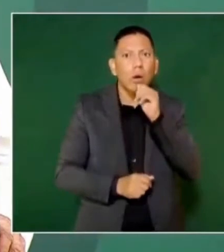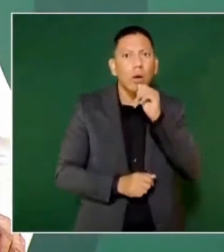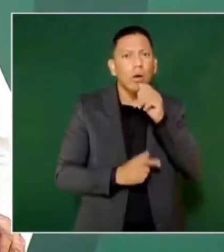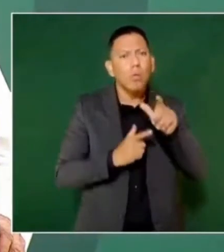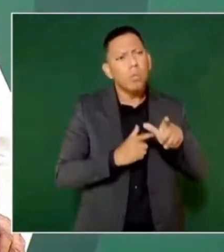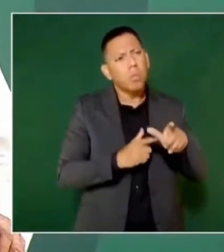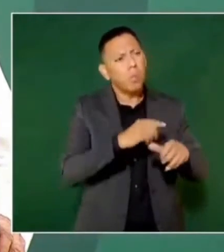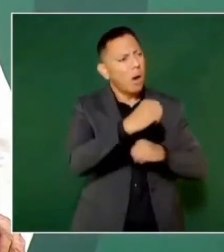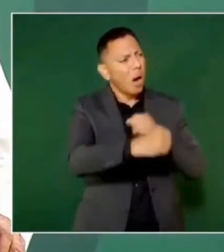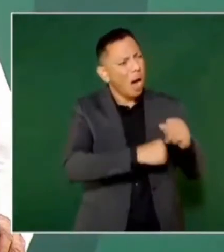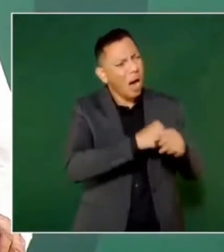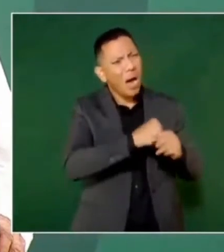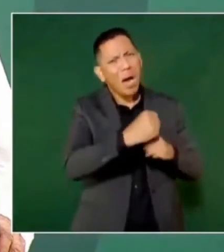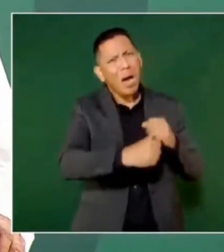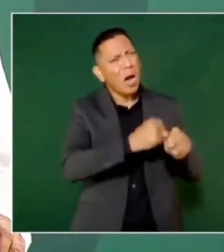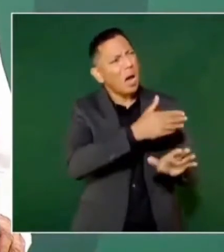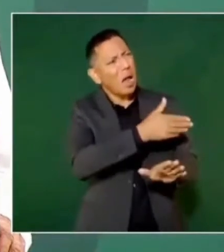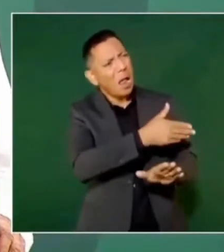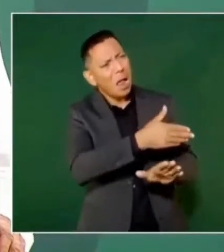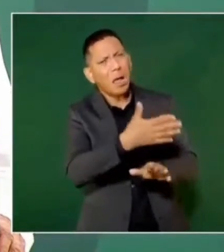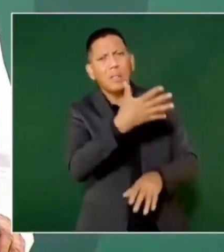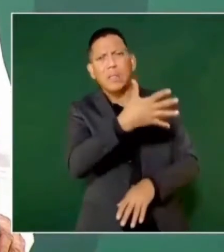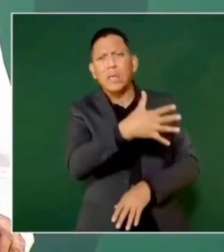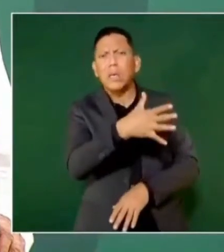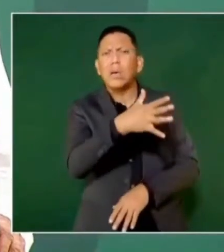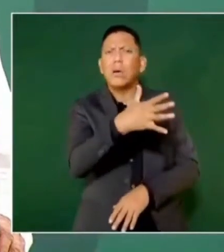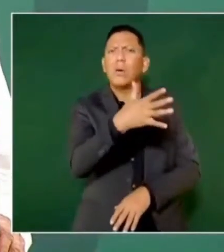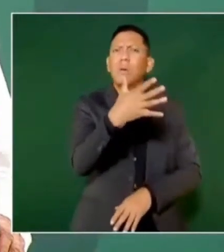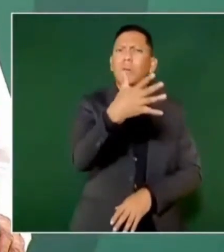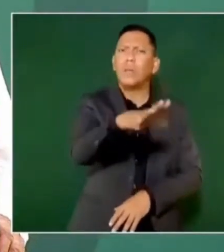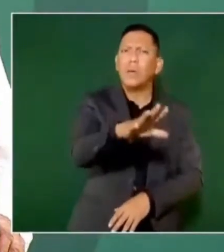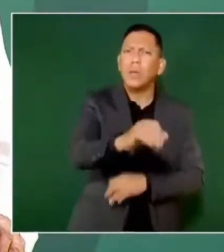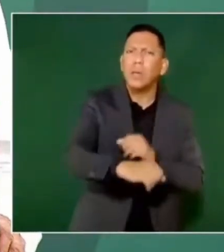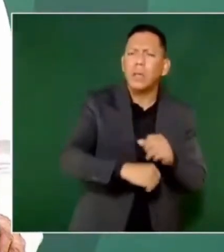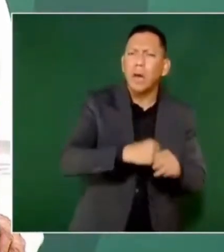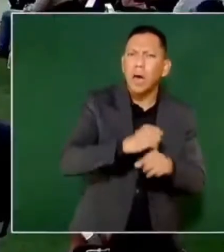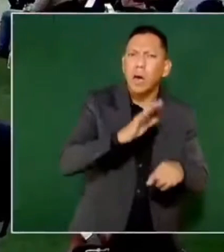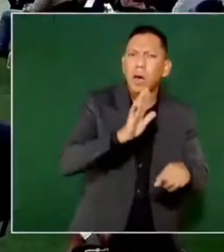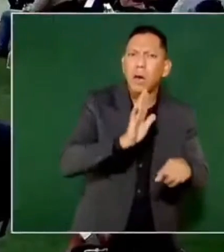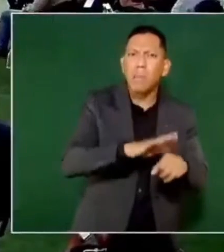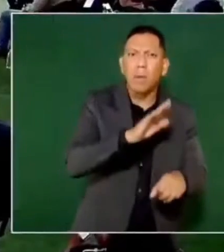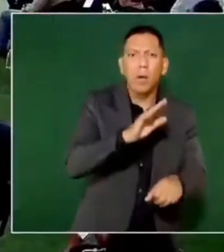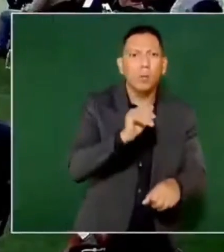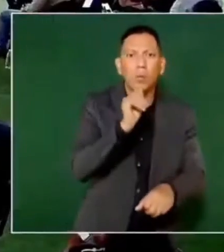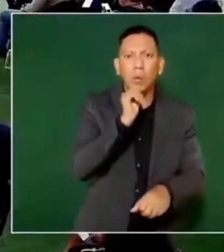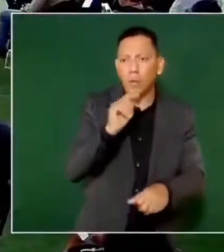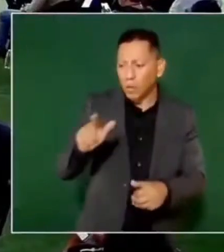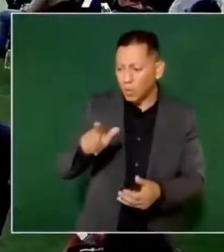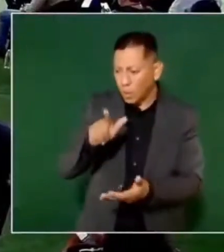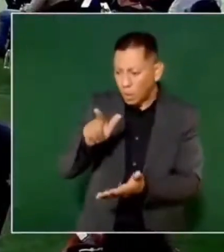Años, 5, 10 o más años sin una sentencia.